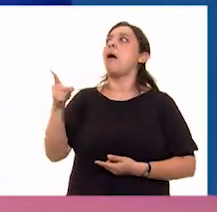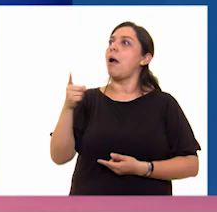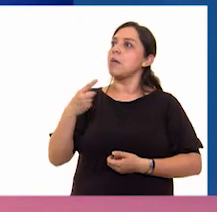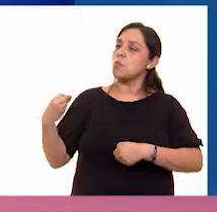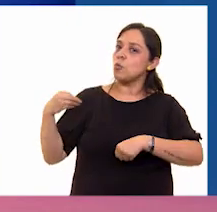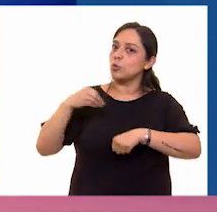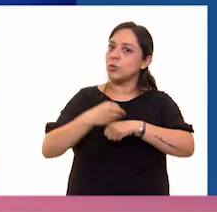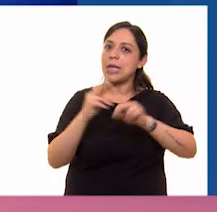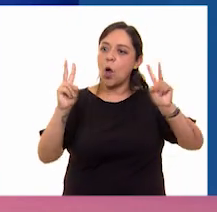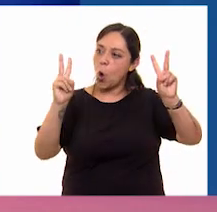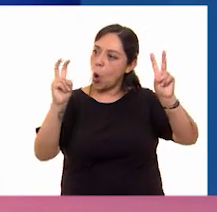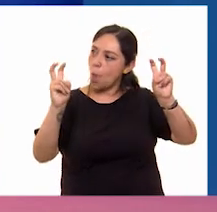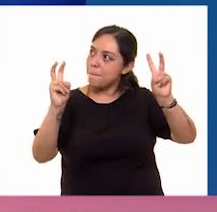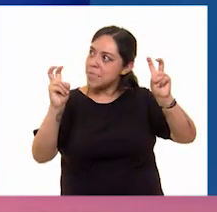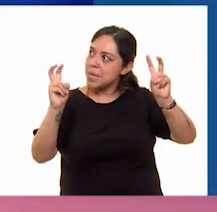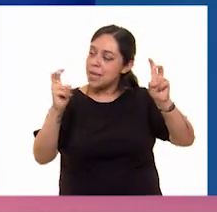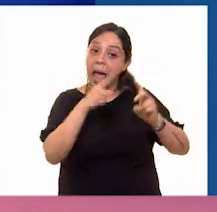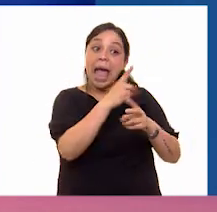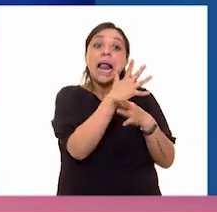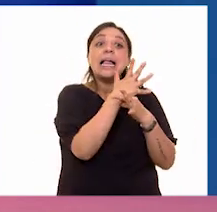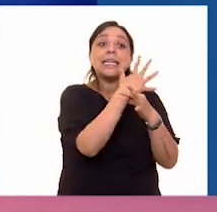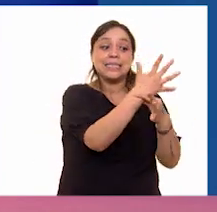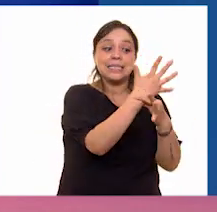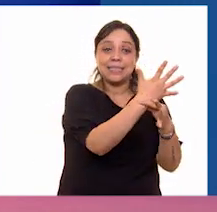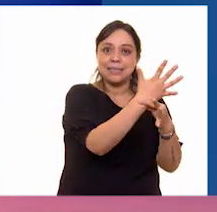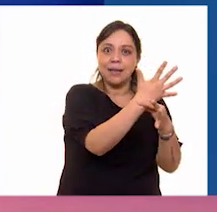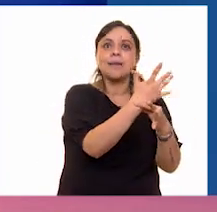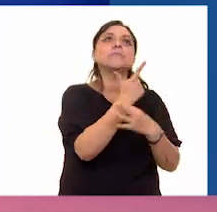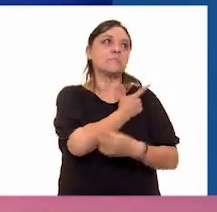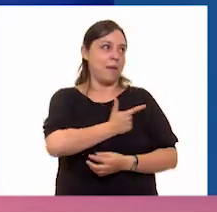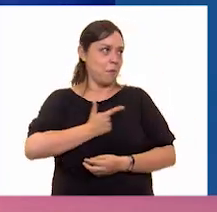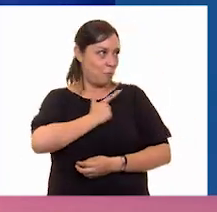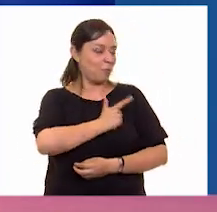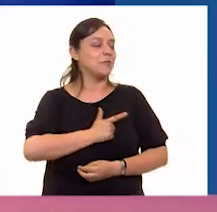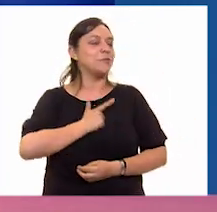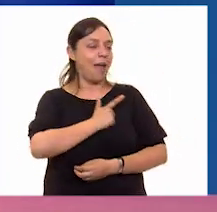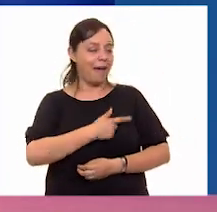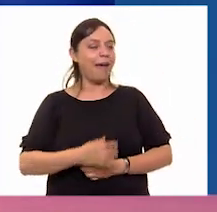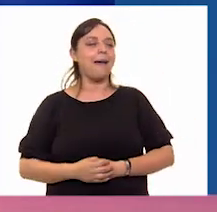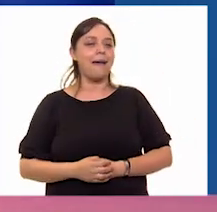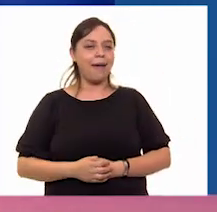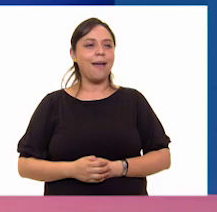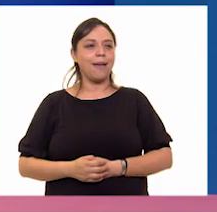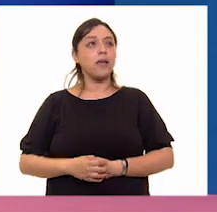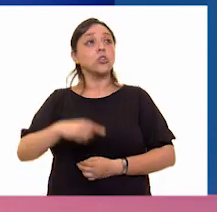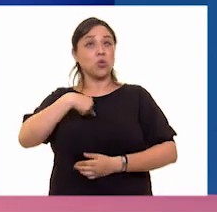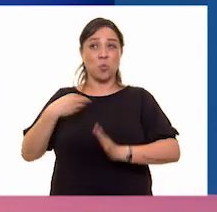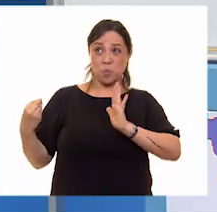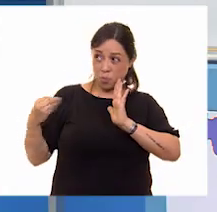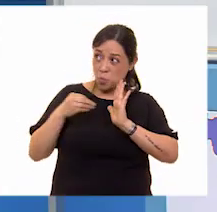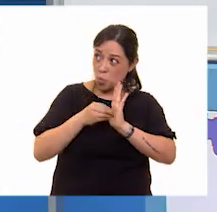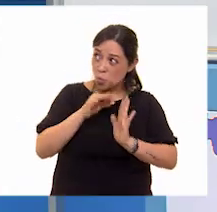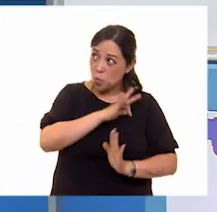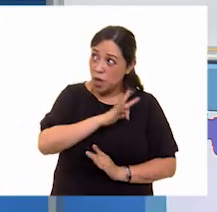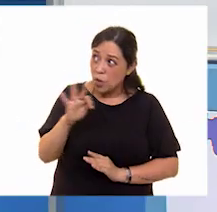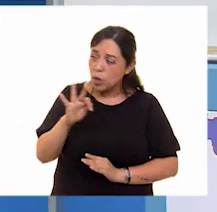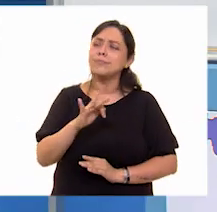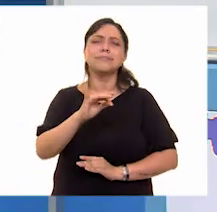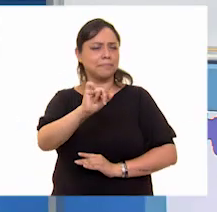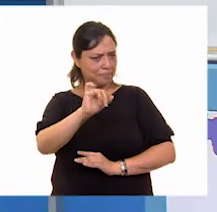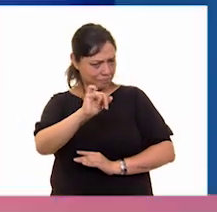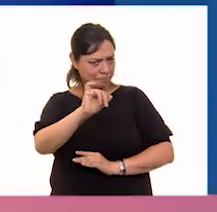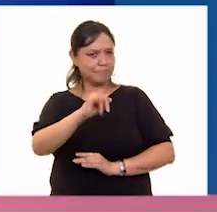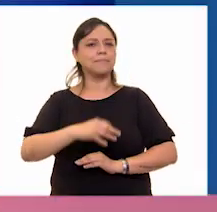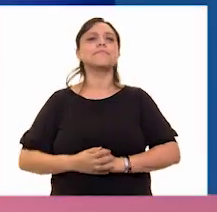sus comillas y todo. Esta parte me gusta mucho, pero... Ay, maestra, ¿puedo agregar algo? Claro que sí, Raulito,